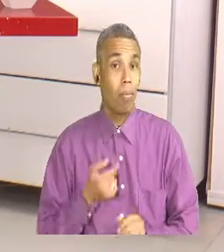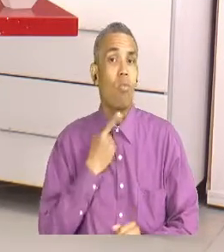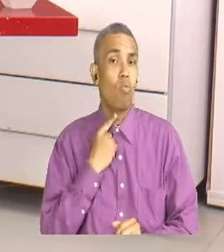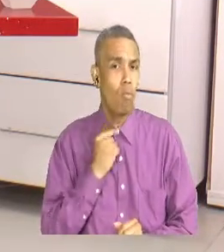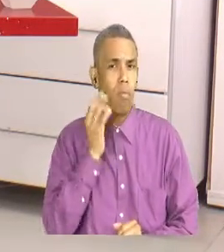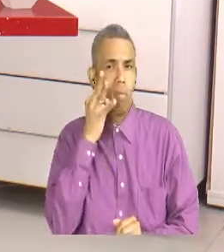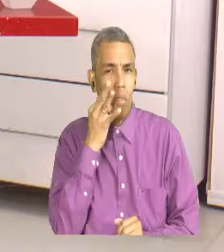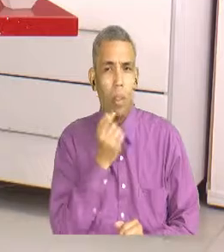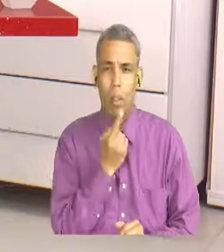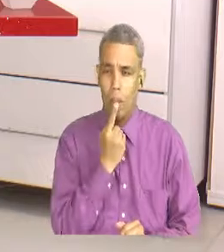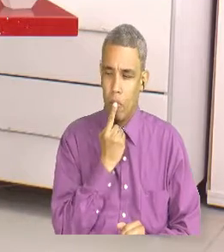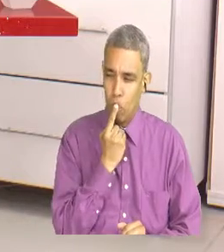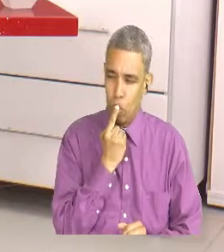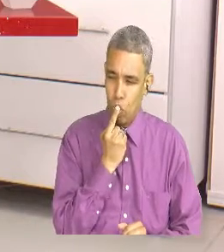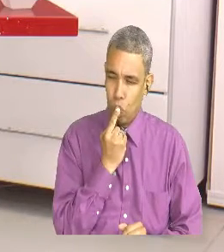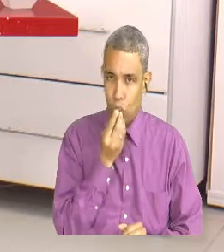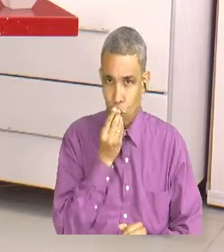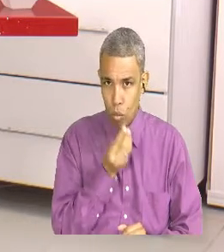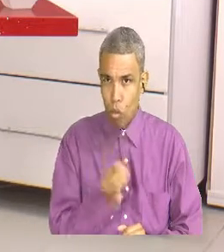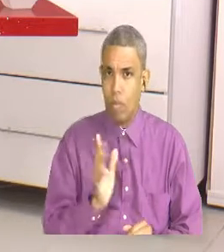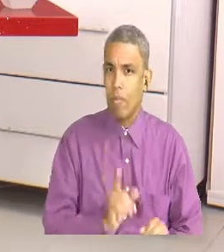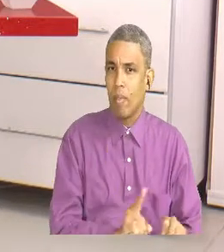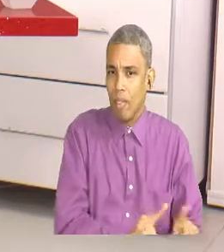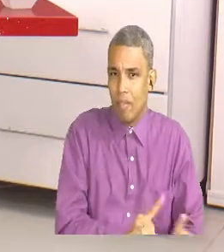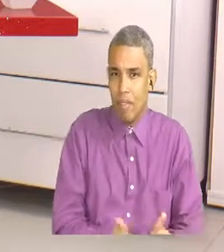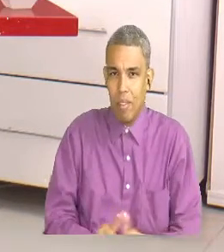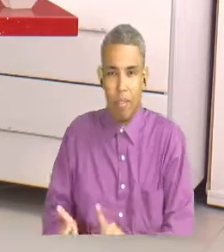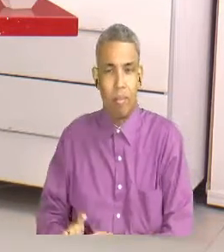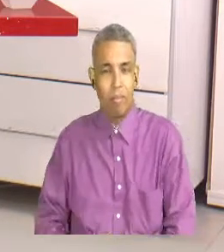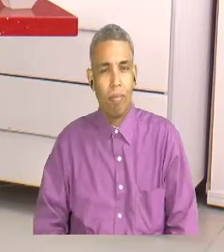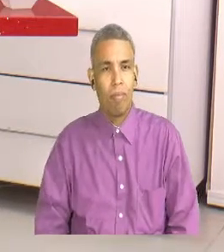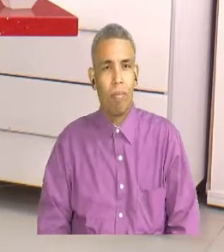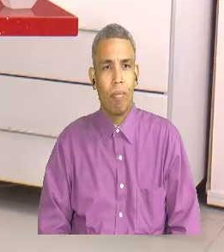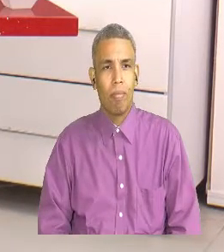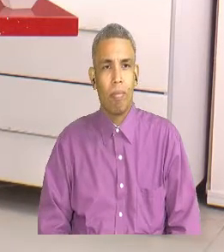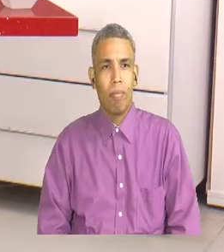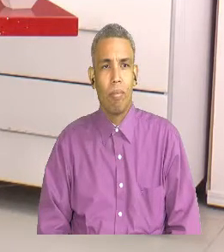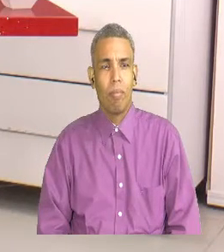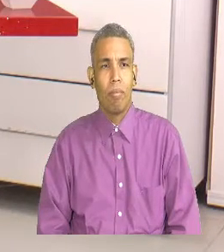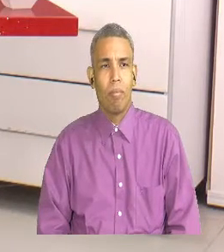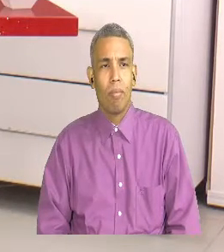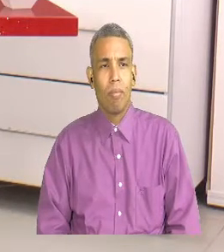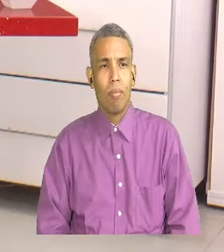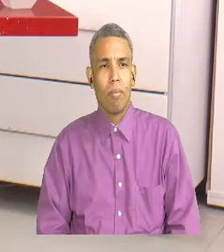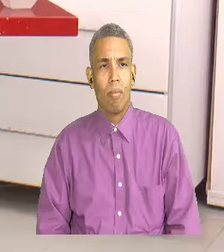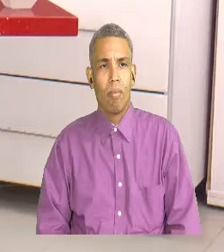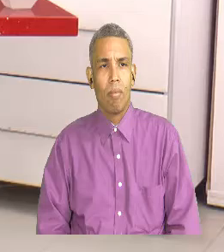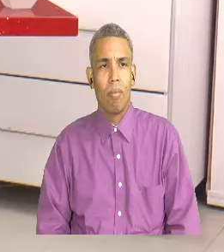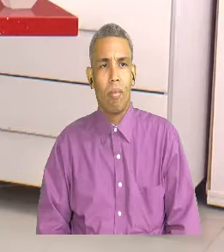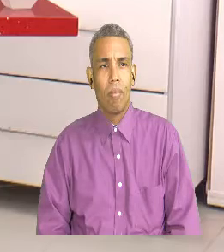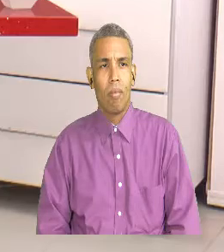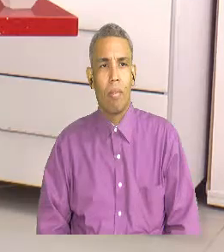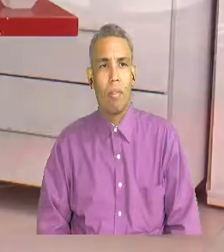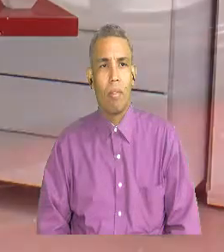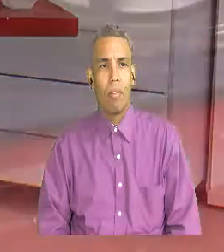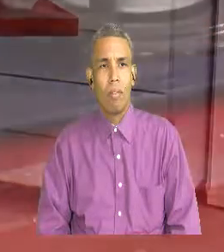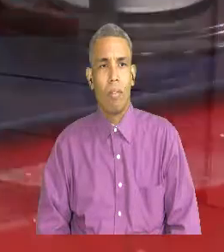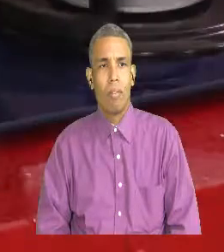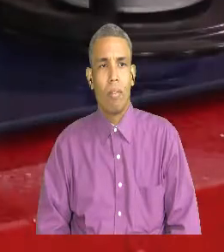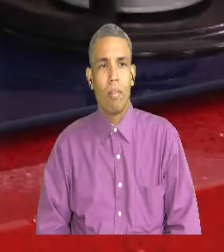La idea es mezclar y hacer la diferencia en la cocina. Ya todo está inventado, lo vamos a innovar y hacerlo